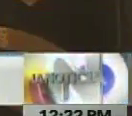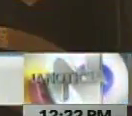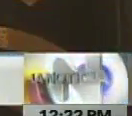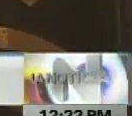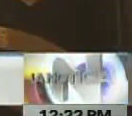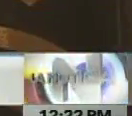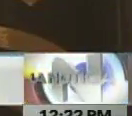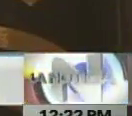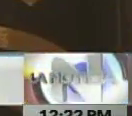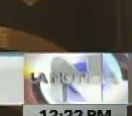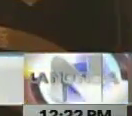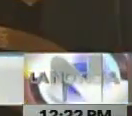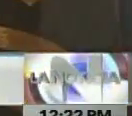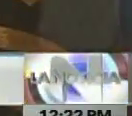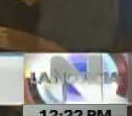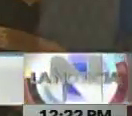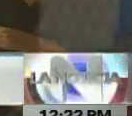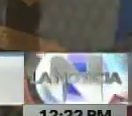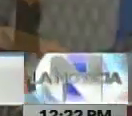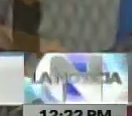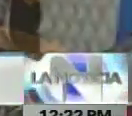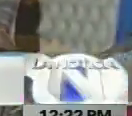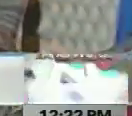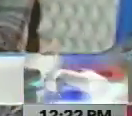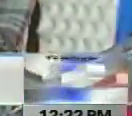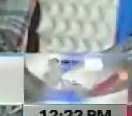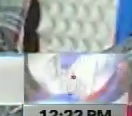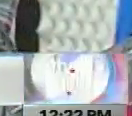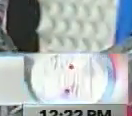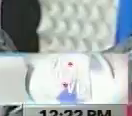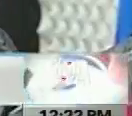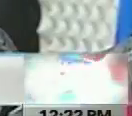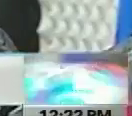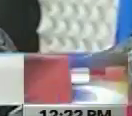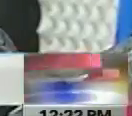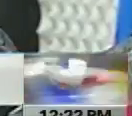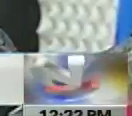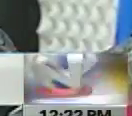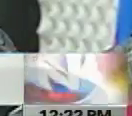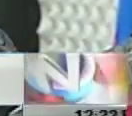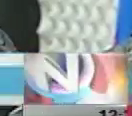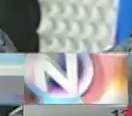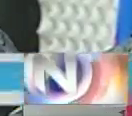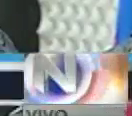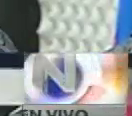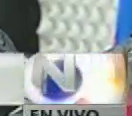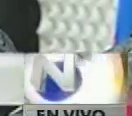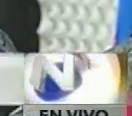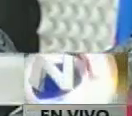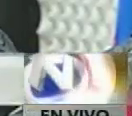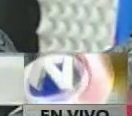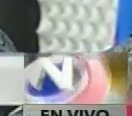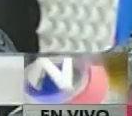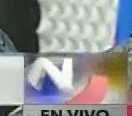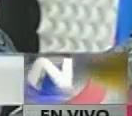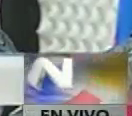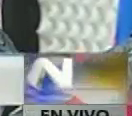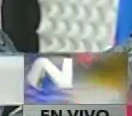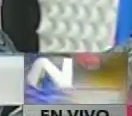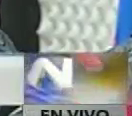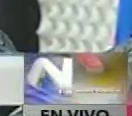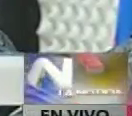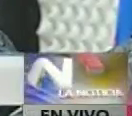Mañana en vivo en la Plaza de Vivar de 70. No lo había escuchado. Si quieres lo colocamos al principio para que lo escuche, señor presidente. ¿Quién me dice tú que lo compone? Eso lo hace